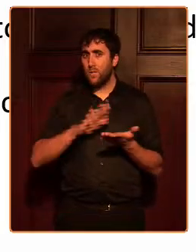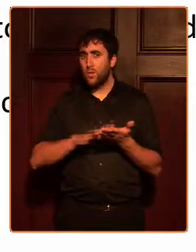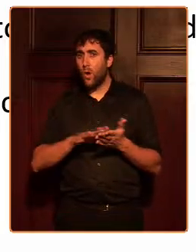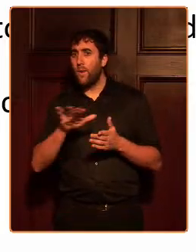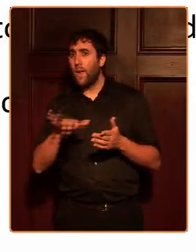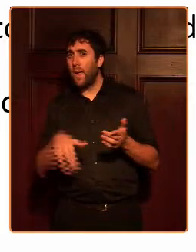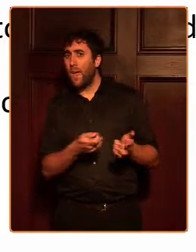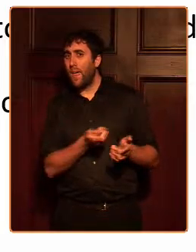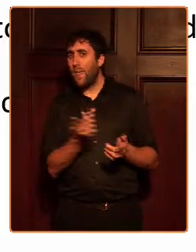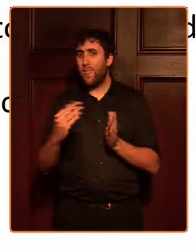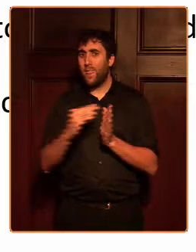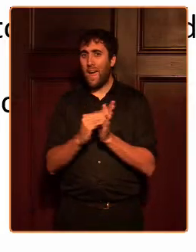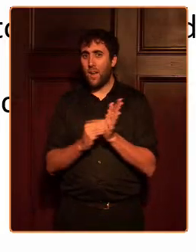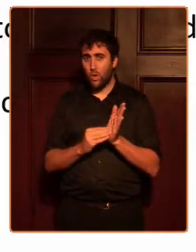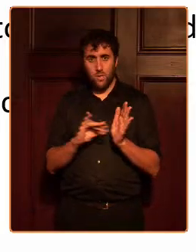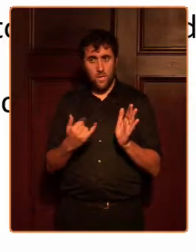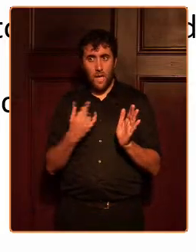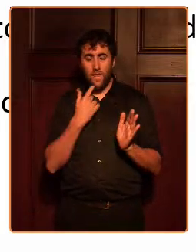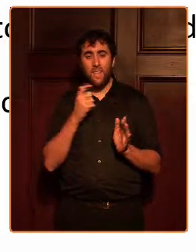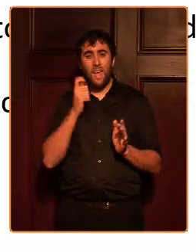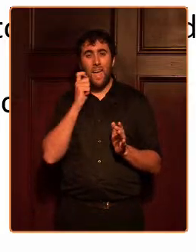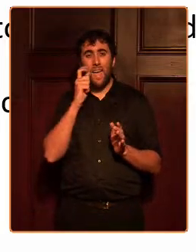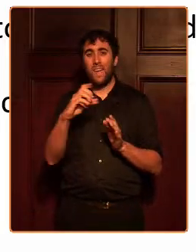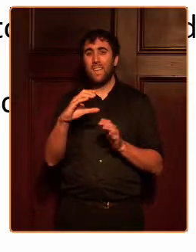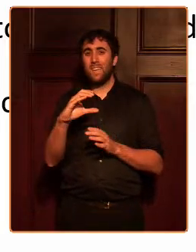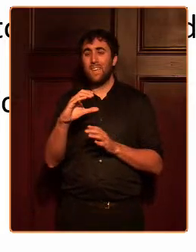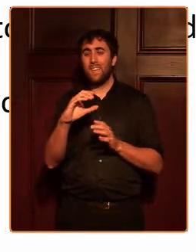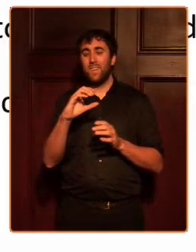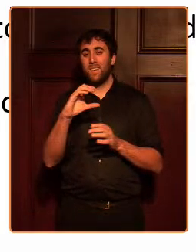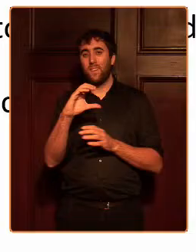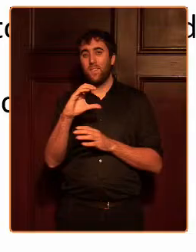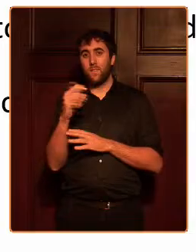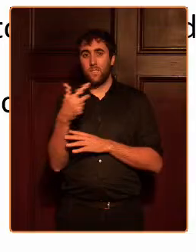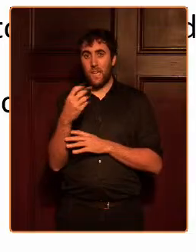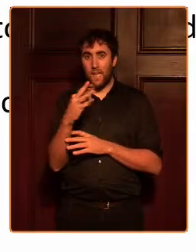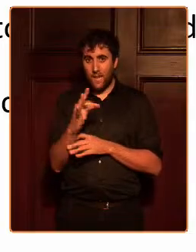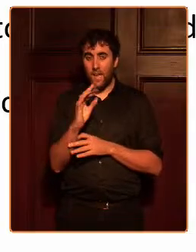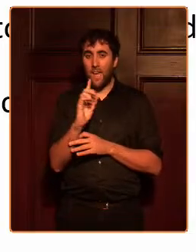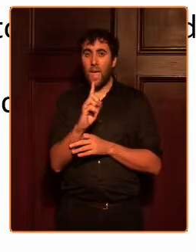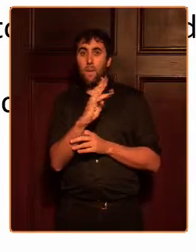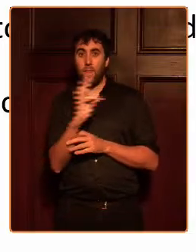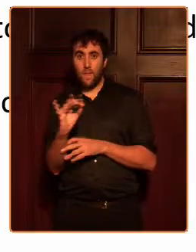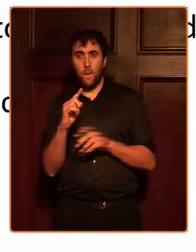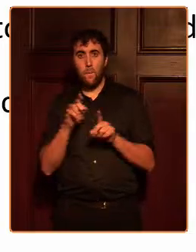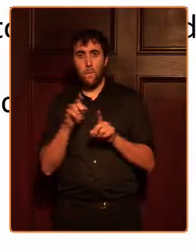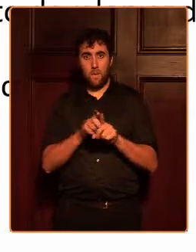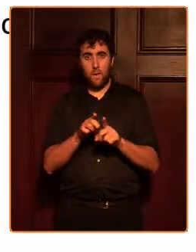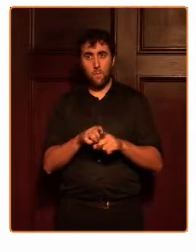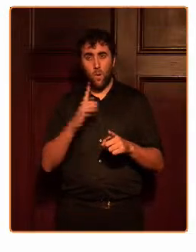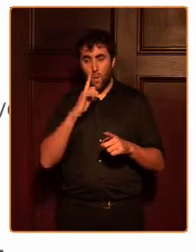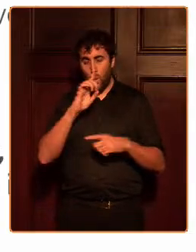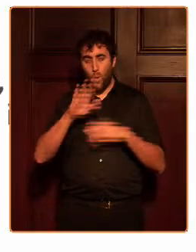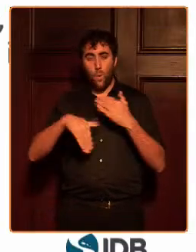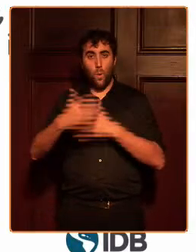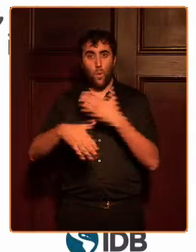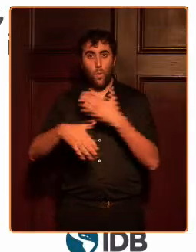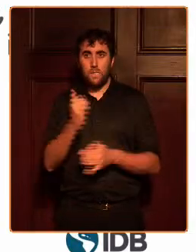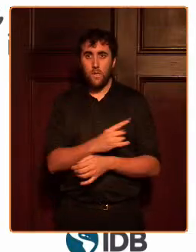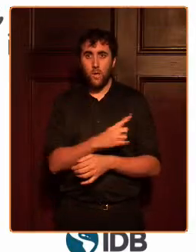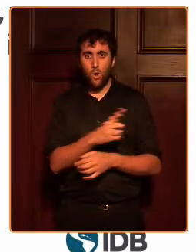y los datos reales de análisis de ChatGPT, sobre si la adopción de inteligencia artificial es rápida o no.